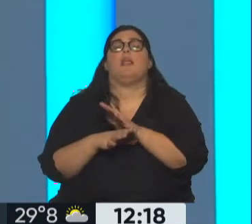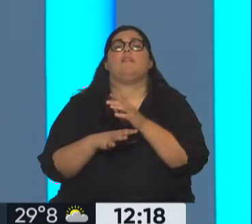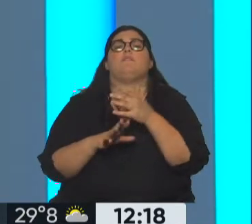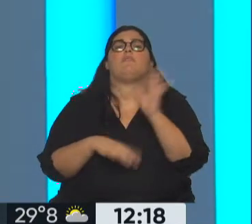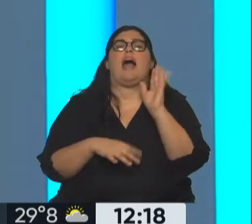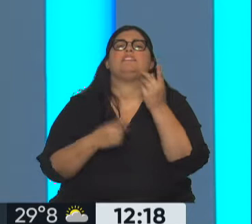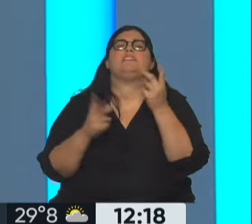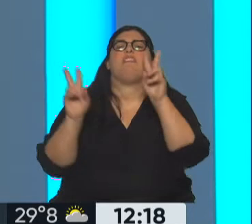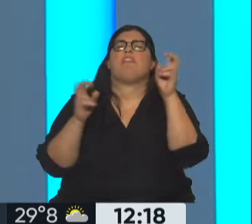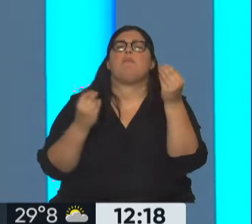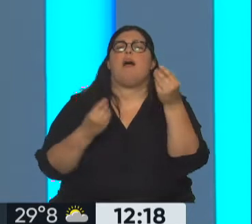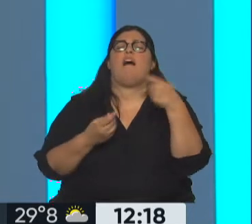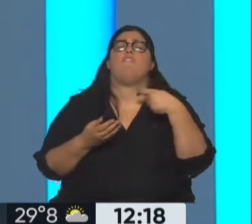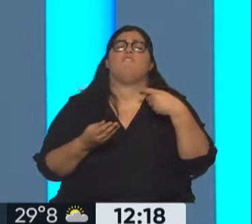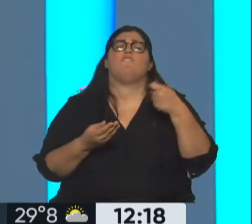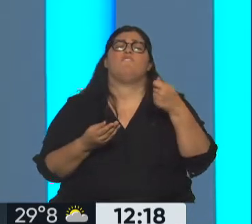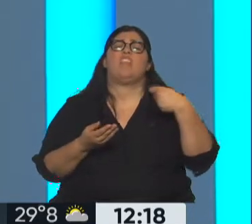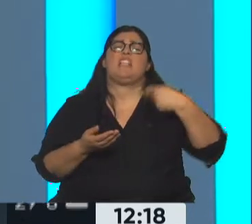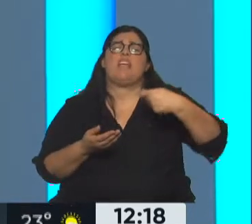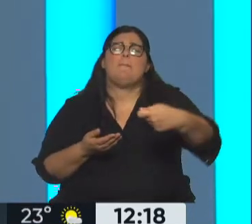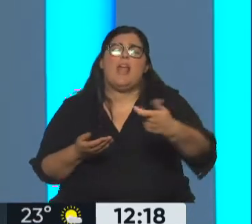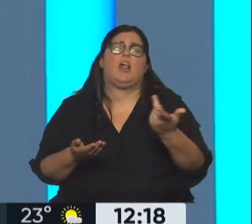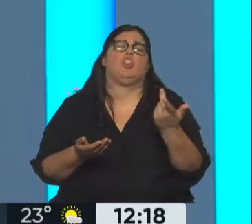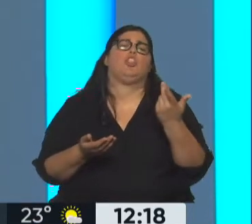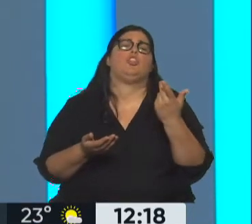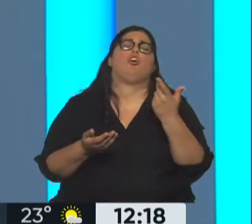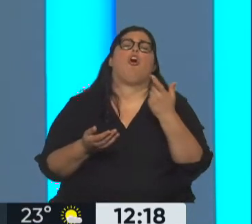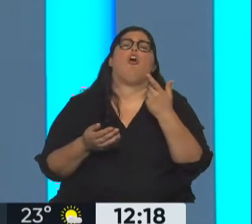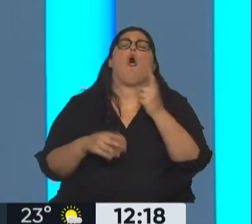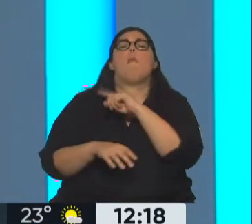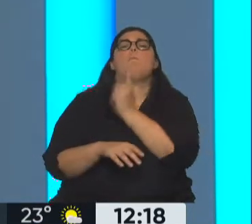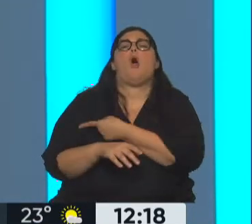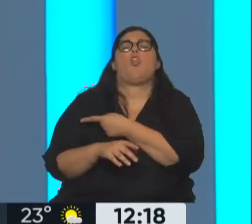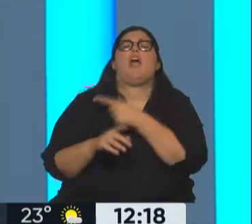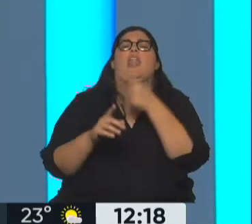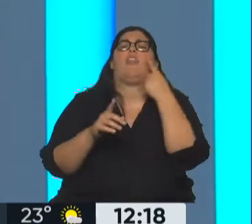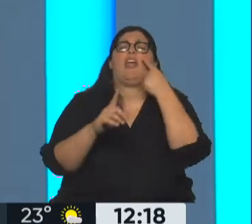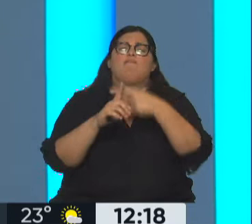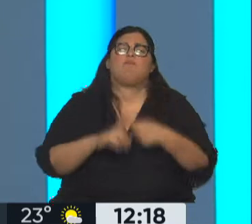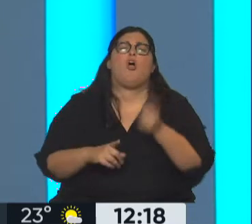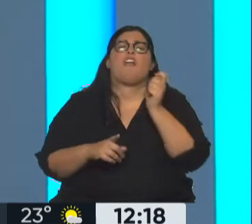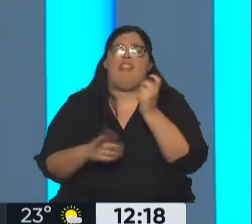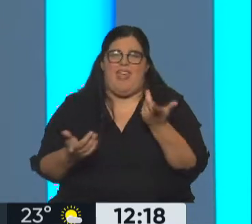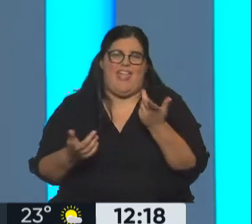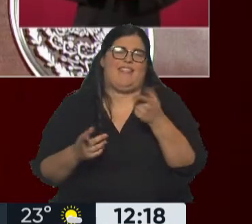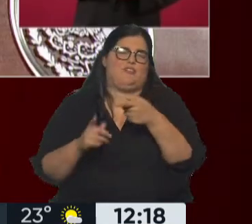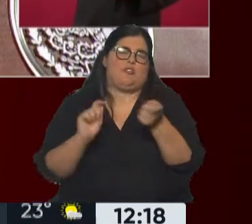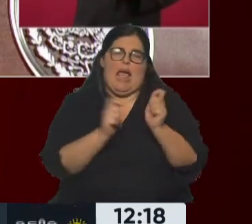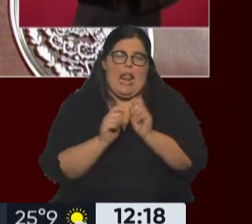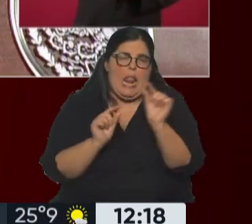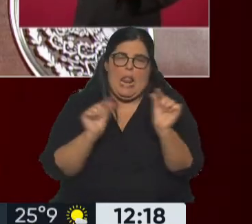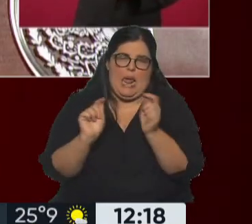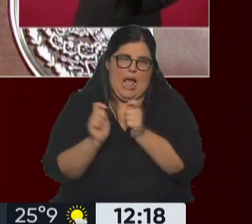cuestiones de financiamiento y con quién centraliza el poder en términos de la cuestión electoral. Ahora, me parece